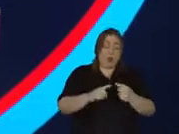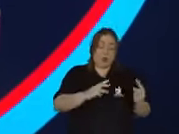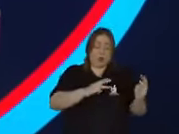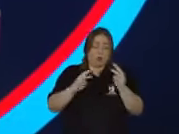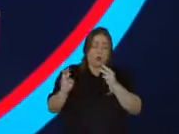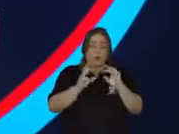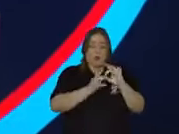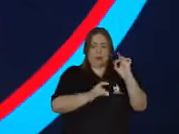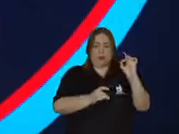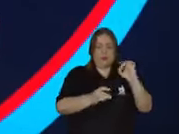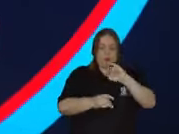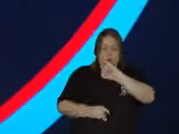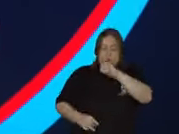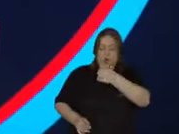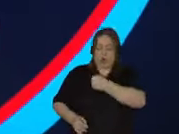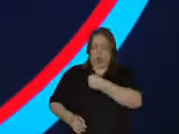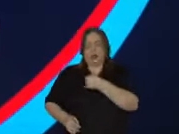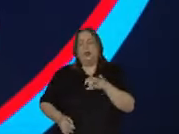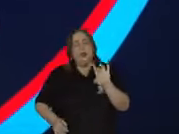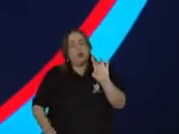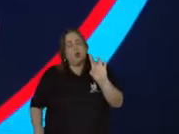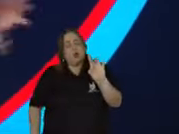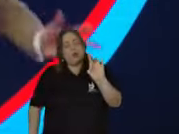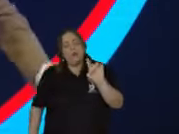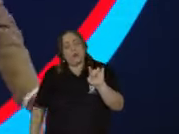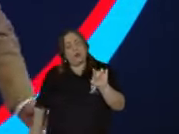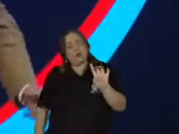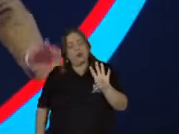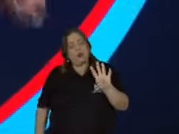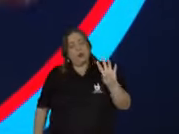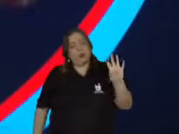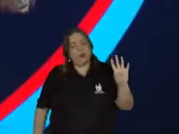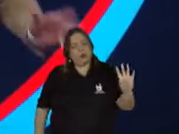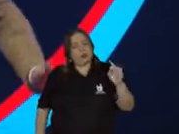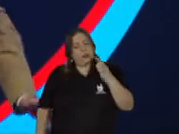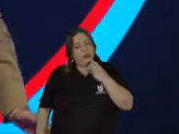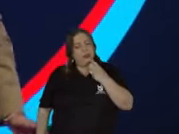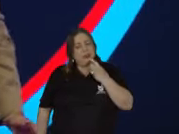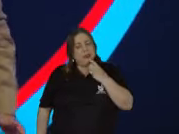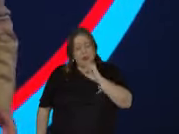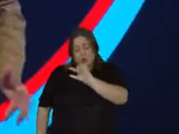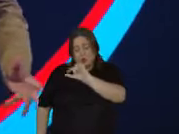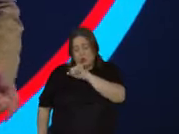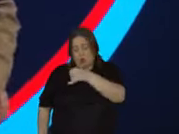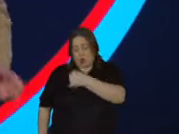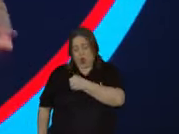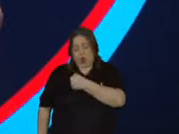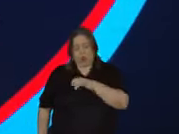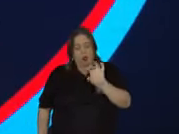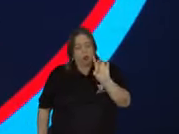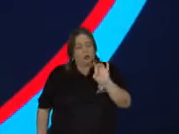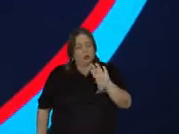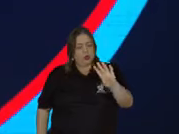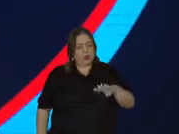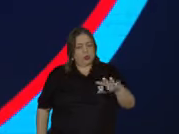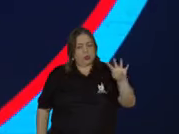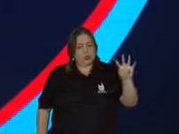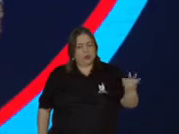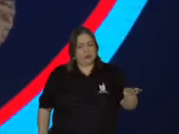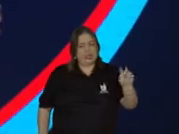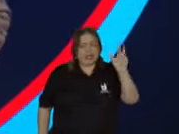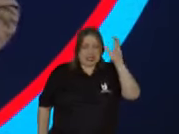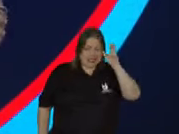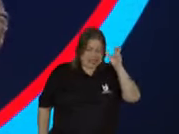Juan capítulo 8, verso 44, dice la palabra, Juan 8, 44, dice que él es, el diablo